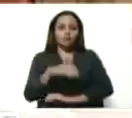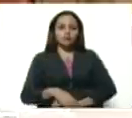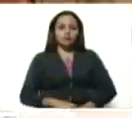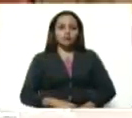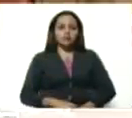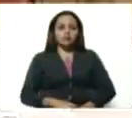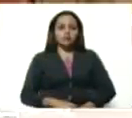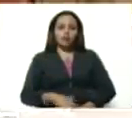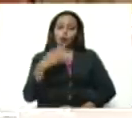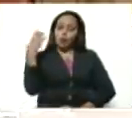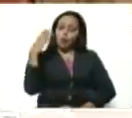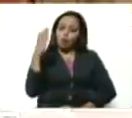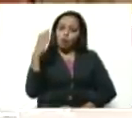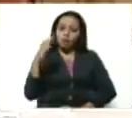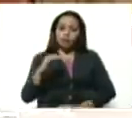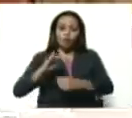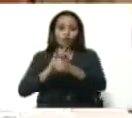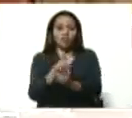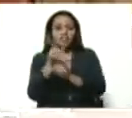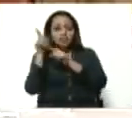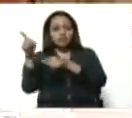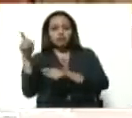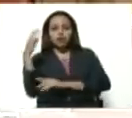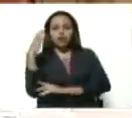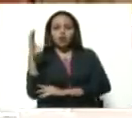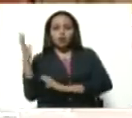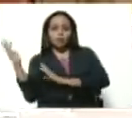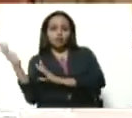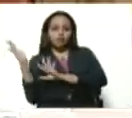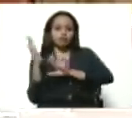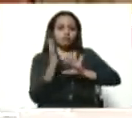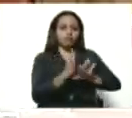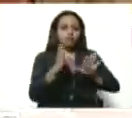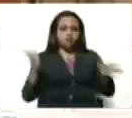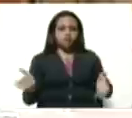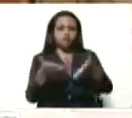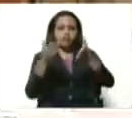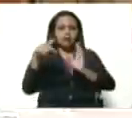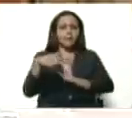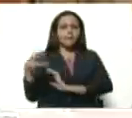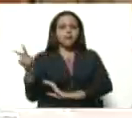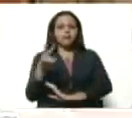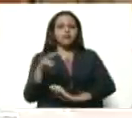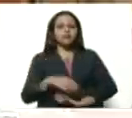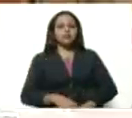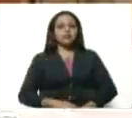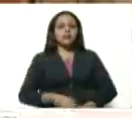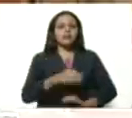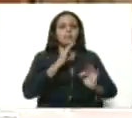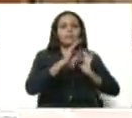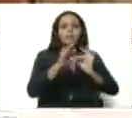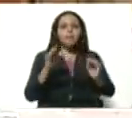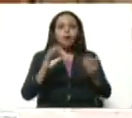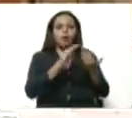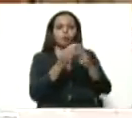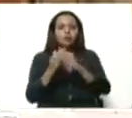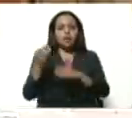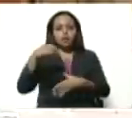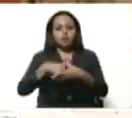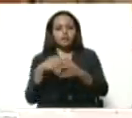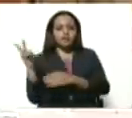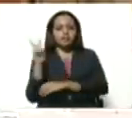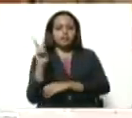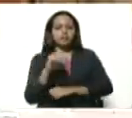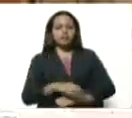colombia el coronavirus de colombia que está impulsando casos comunitarios en venezuela